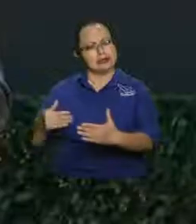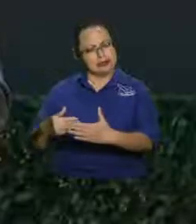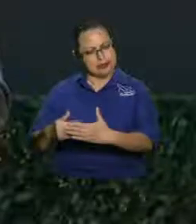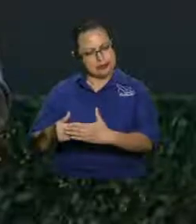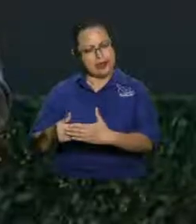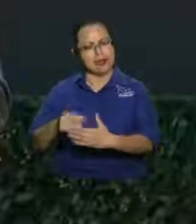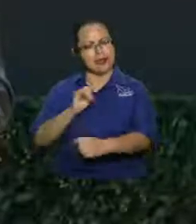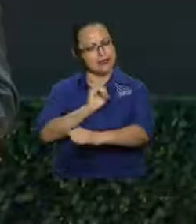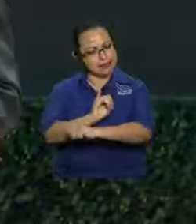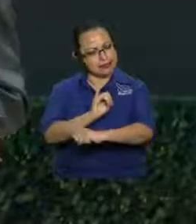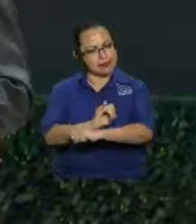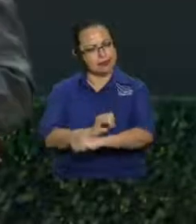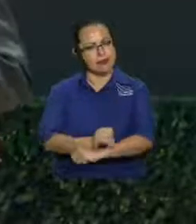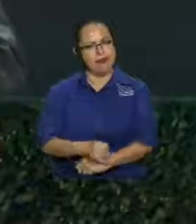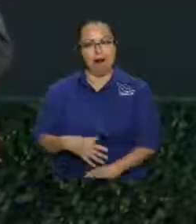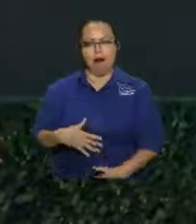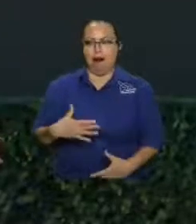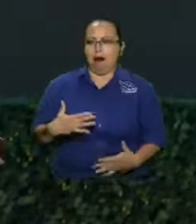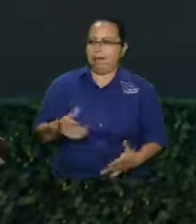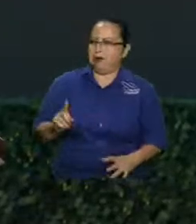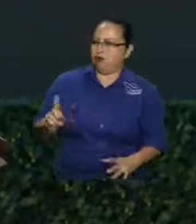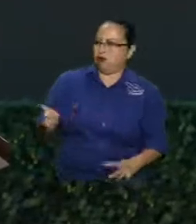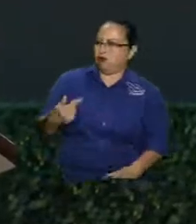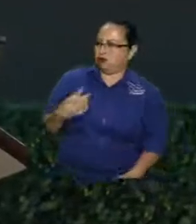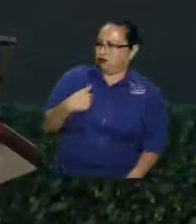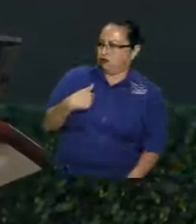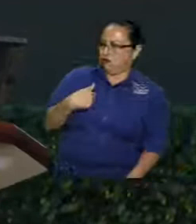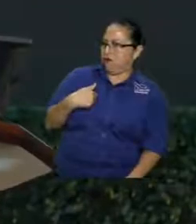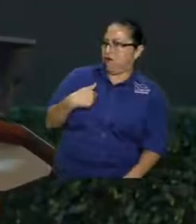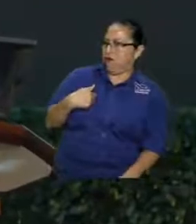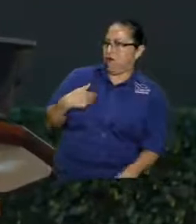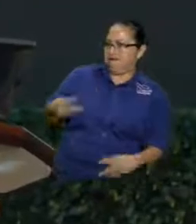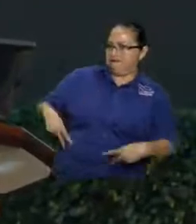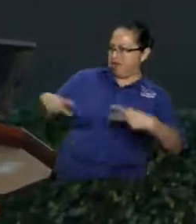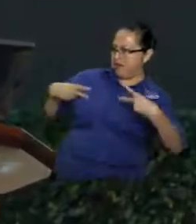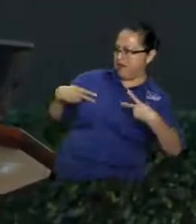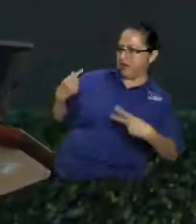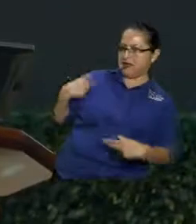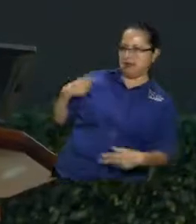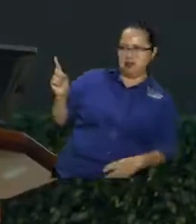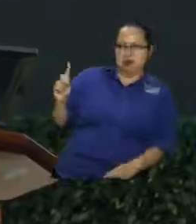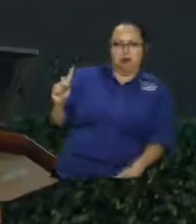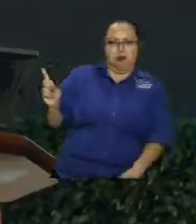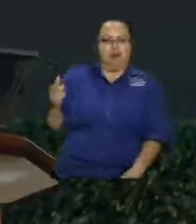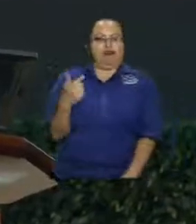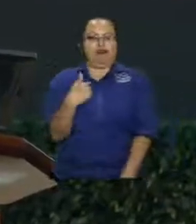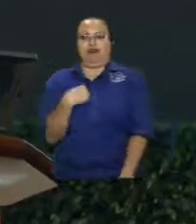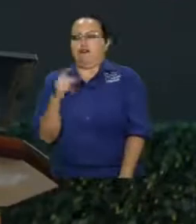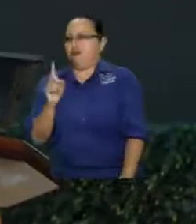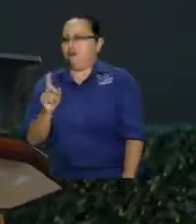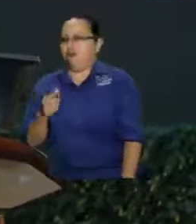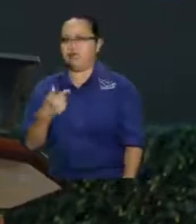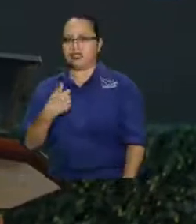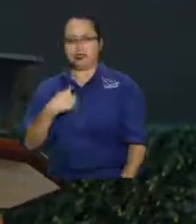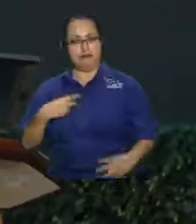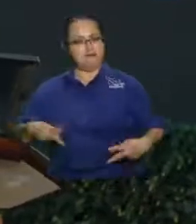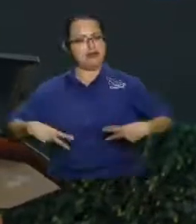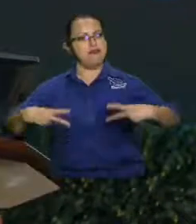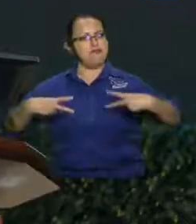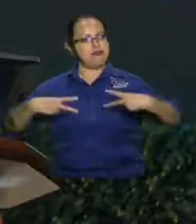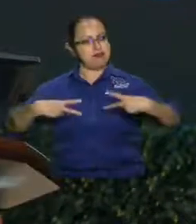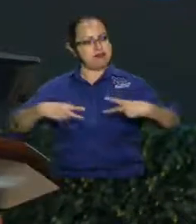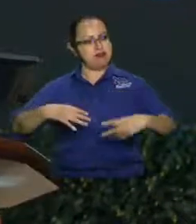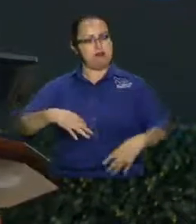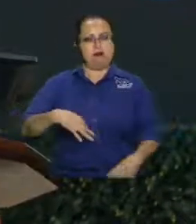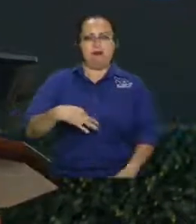Hasta más cerca le queda la iglesia. Ah, no, pero es que no, yo cómo voy a vivir. No, hermano, por el amor de Dios,